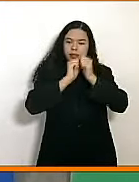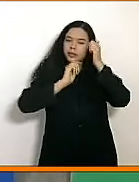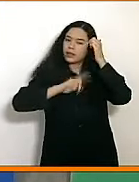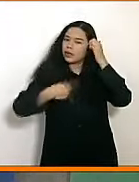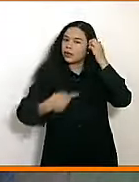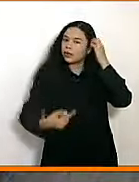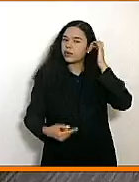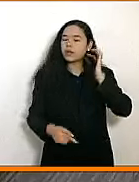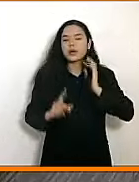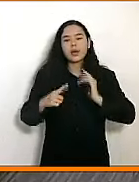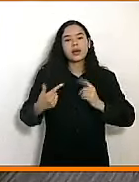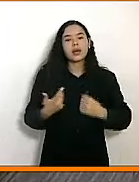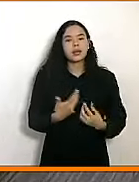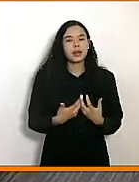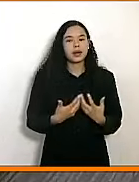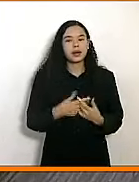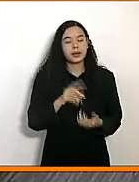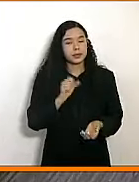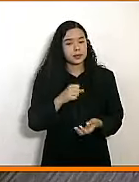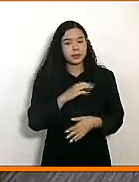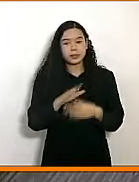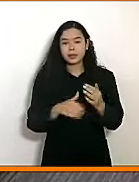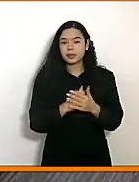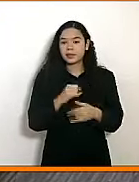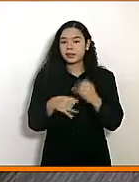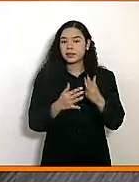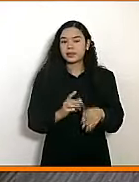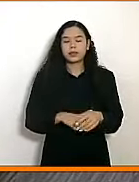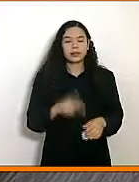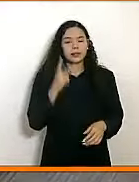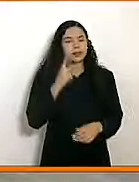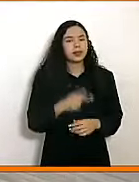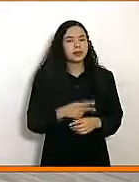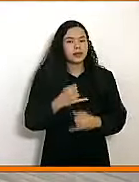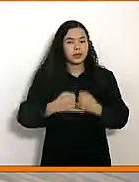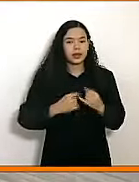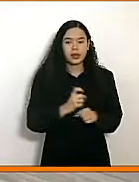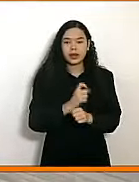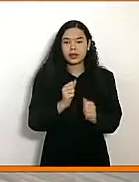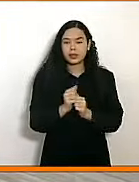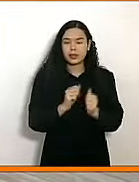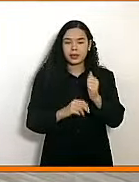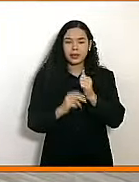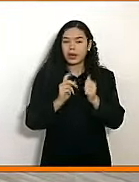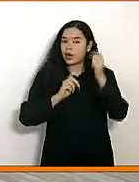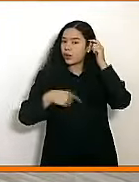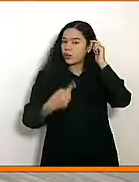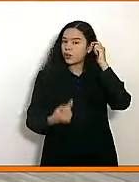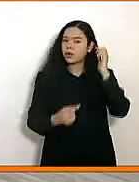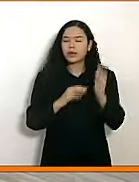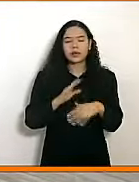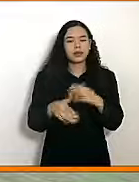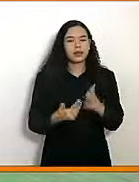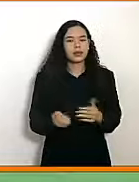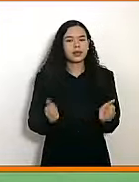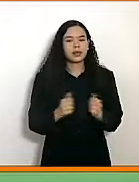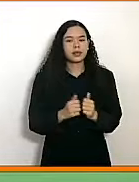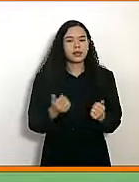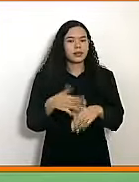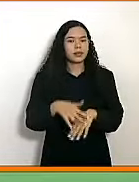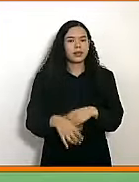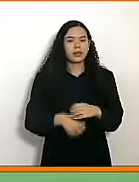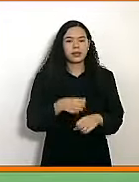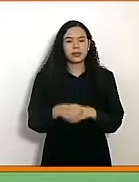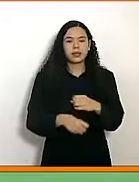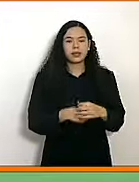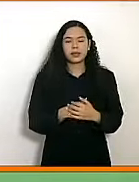realidad junto a Ana. Así es, Tatiana, jugador. Llegó el momento de soñar y ganar junto a Diaria. Acompáñame a incorporar las